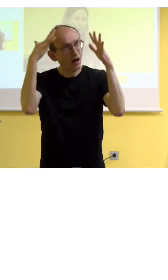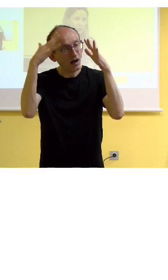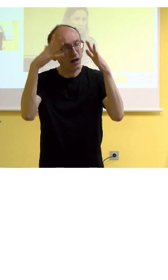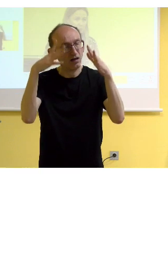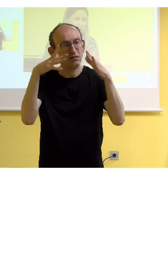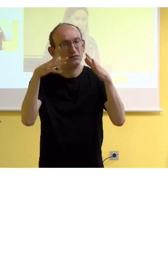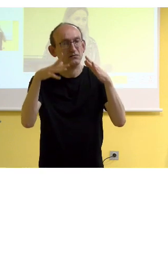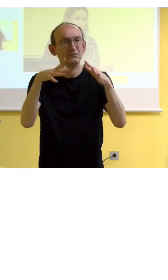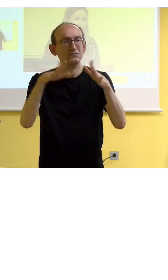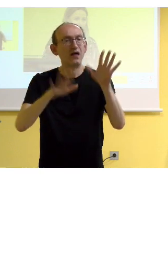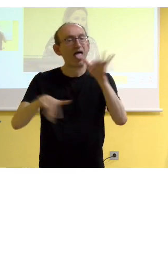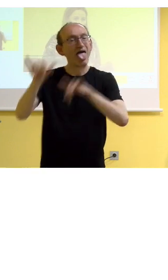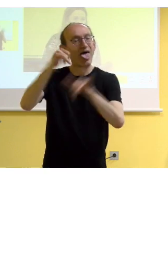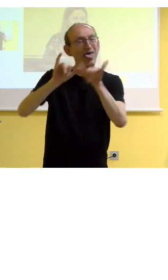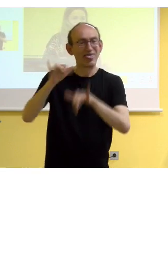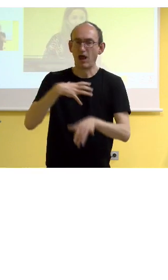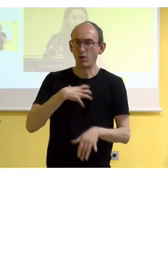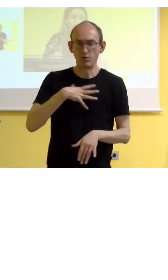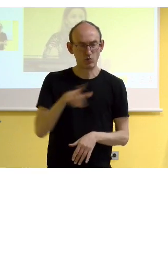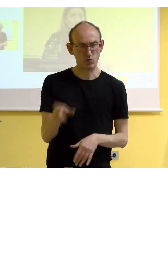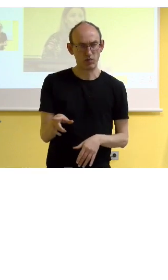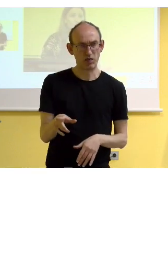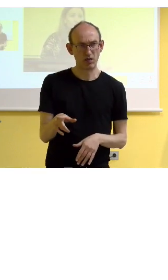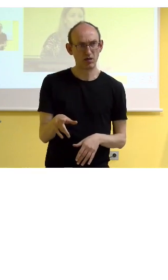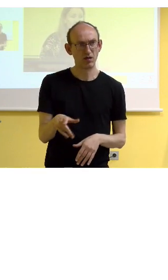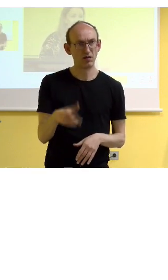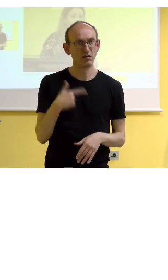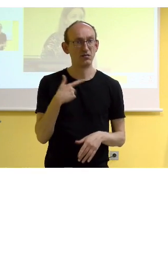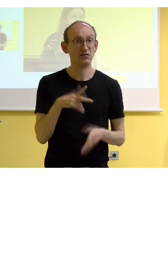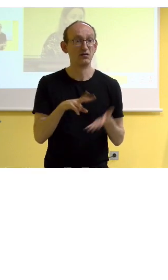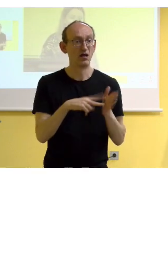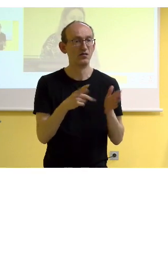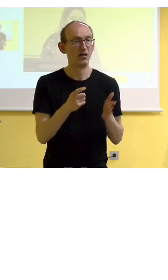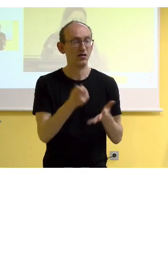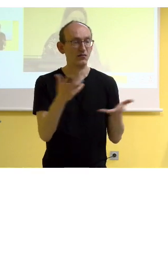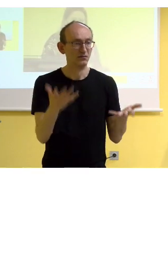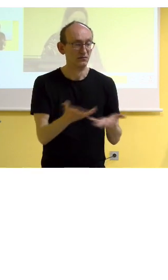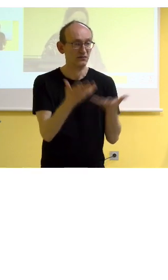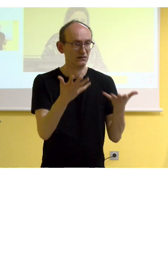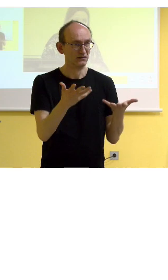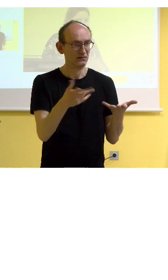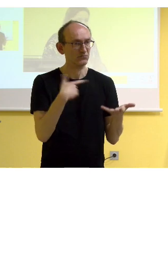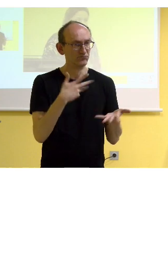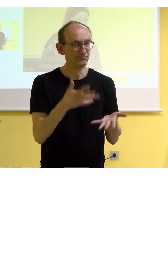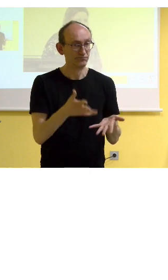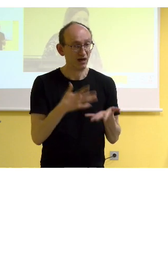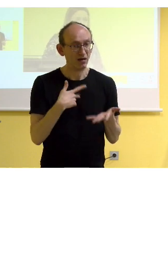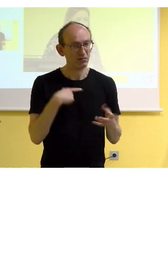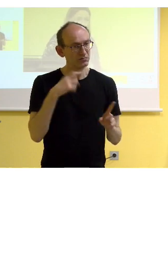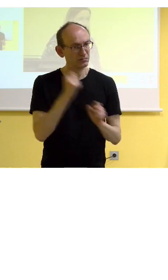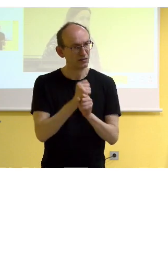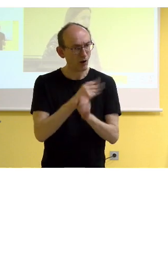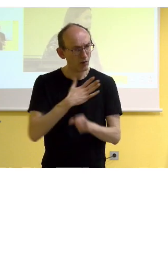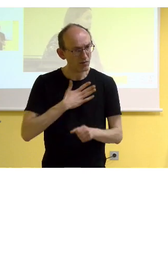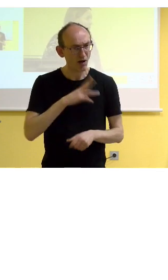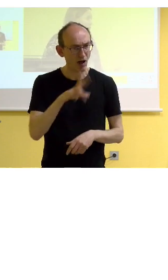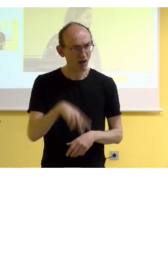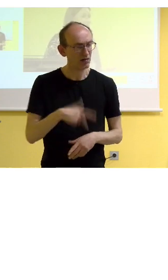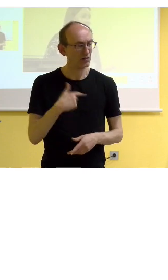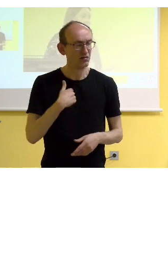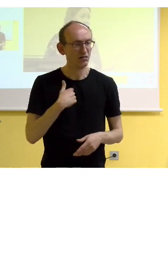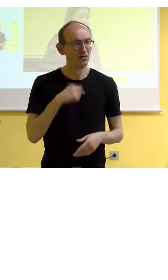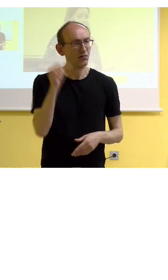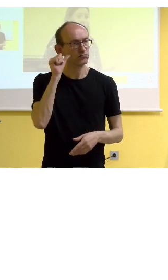pacientes. Yo por eso también a veces digo, resultados poco alentadores. A mí esto me encanta, es a lo que me dedico y vamos, o sea, soy una apasionada